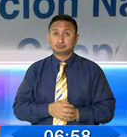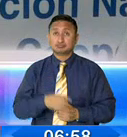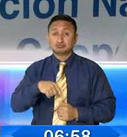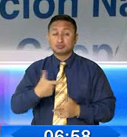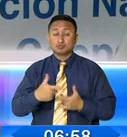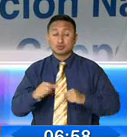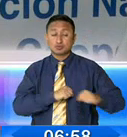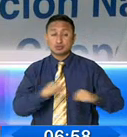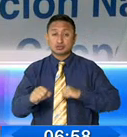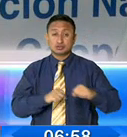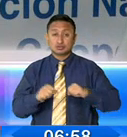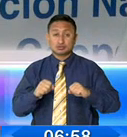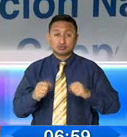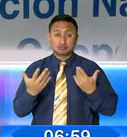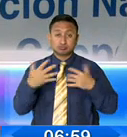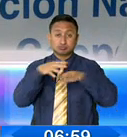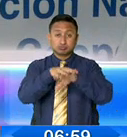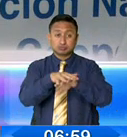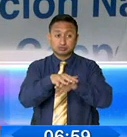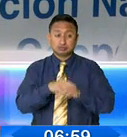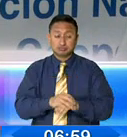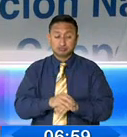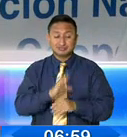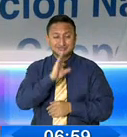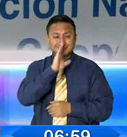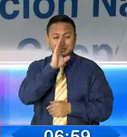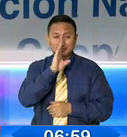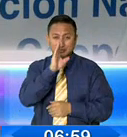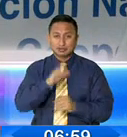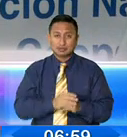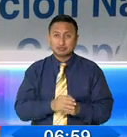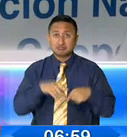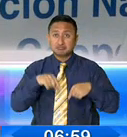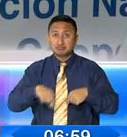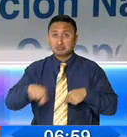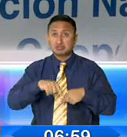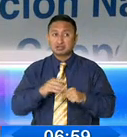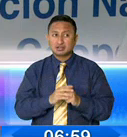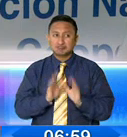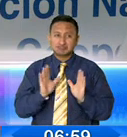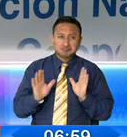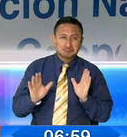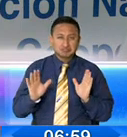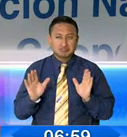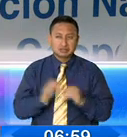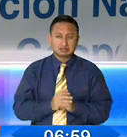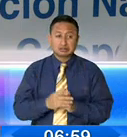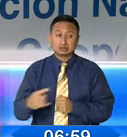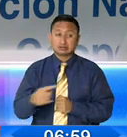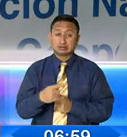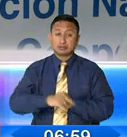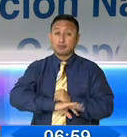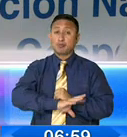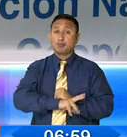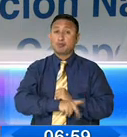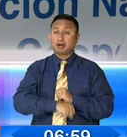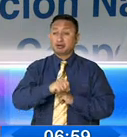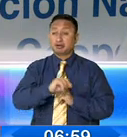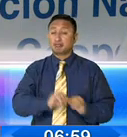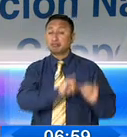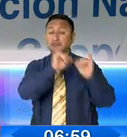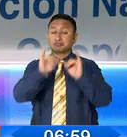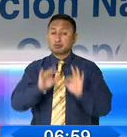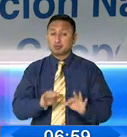conjunto, porque siempre había ese fantasma de que el fraude y que el sistema informático